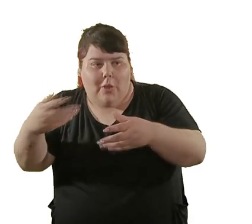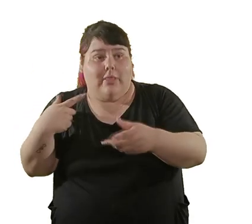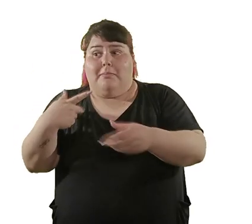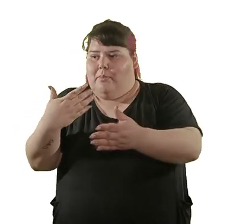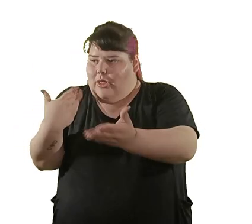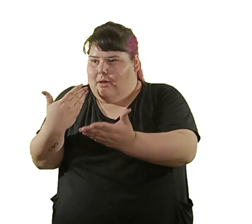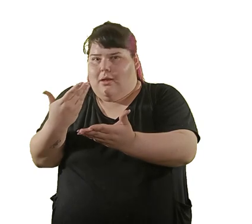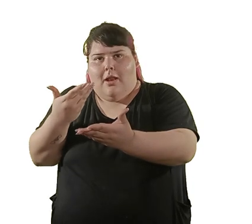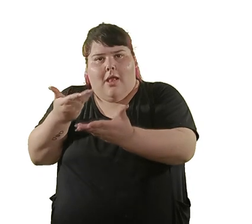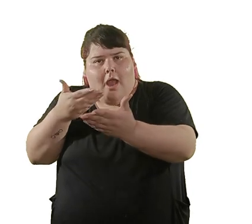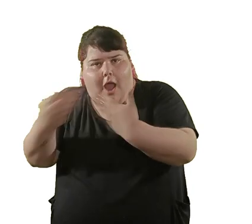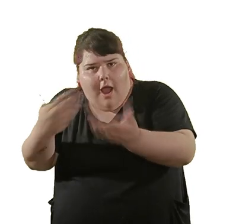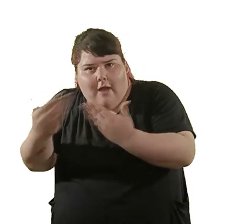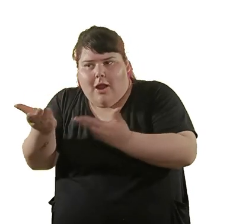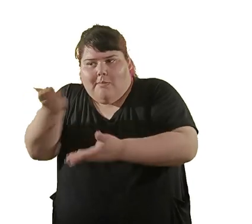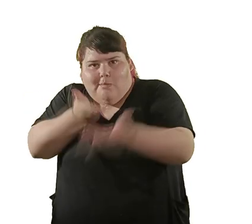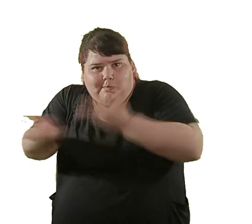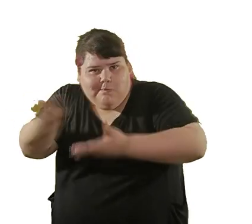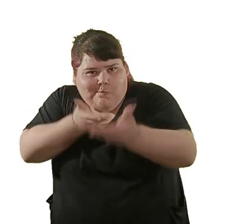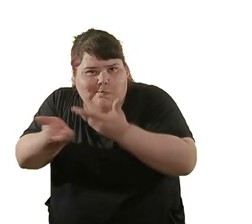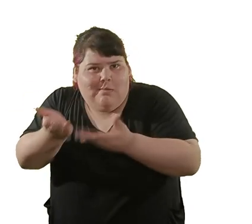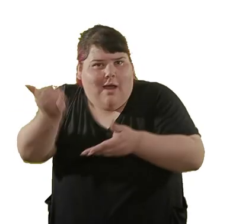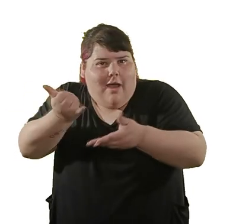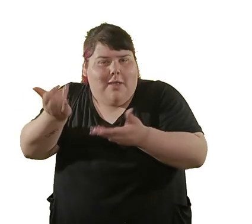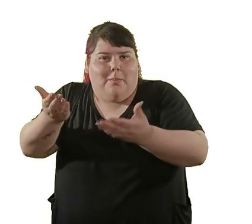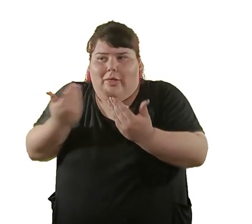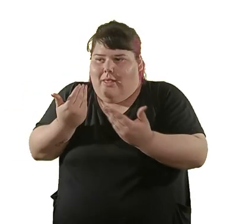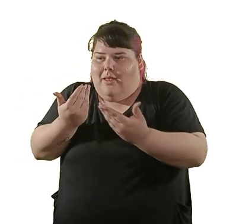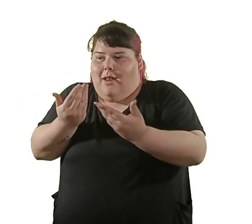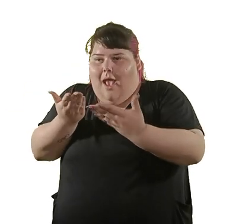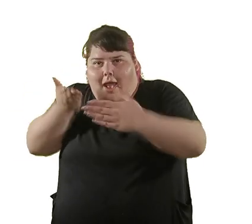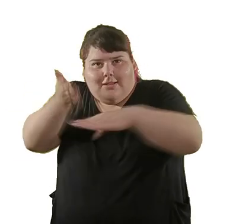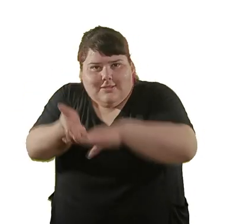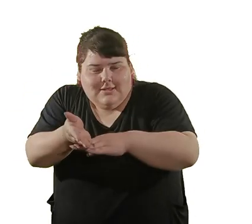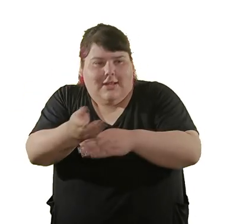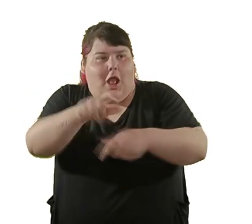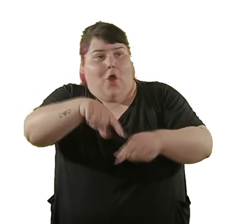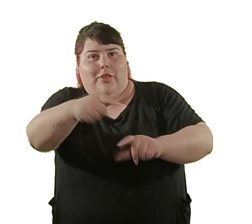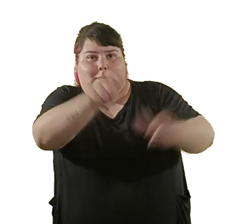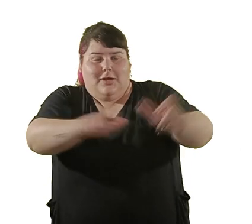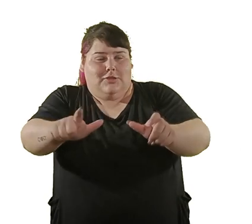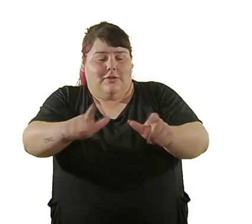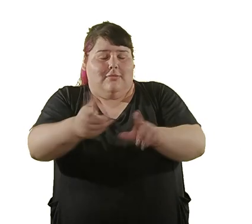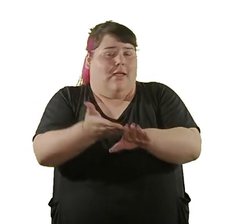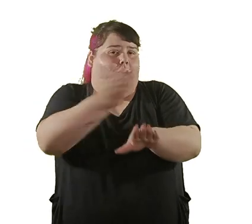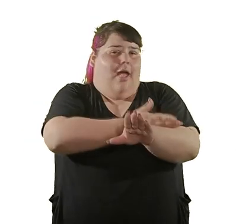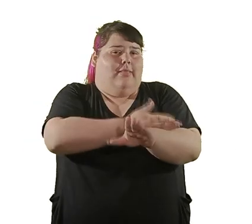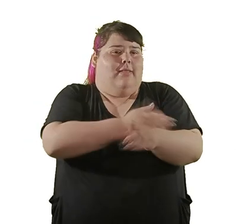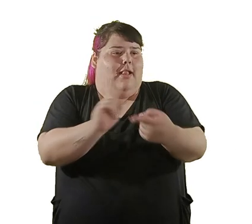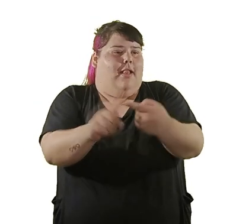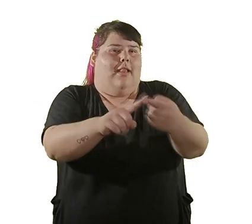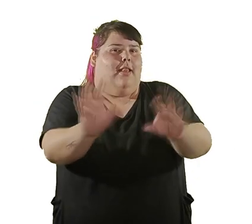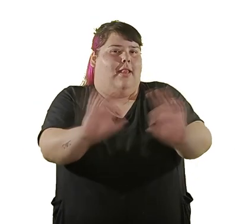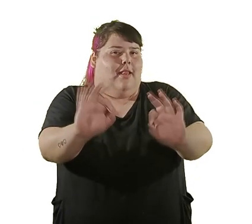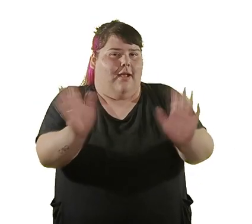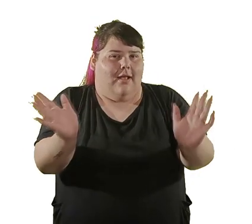hablar con esas personas, de que haya un diálogo, de que tengamos un acceso a ciertos personajes incluso que no habríamos pensado